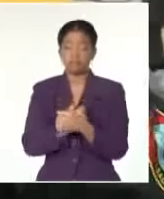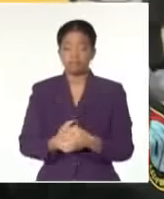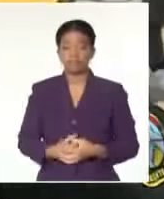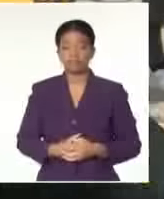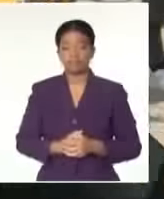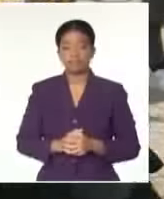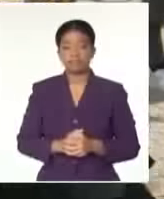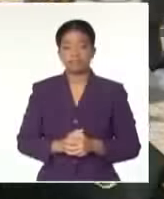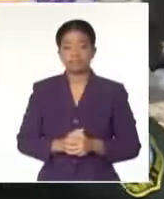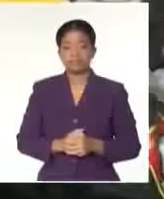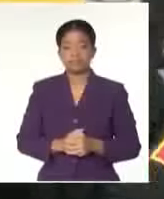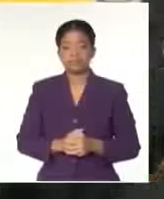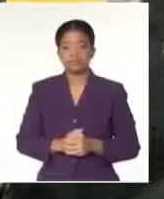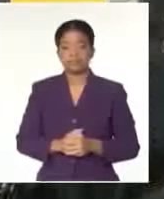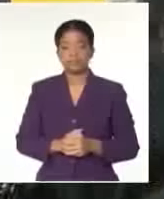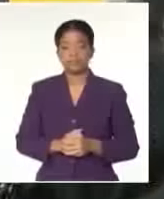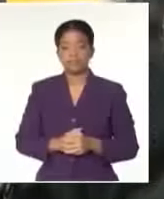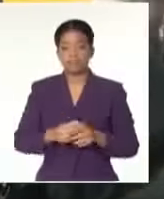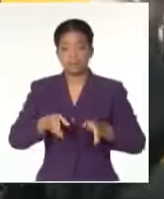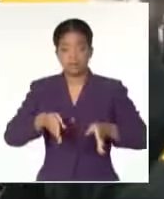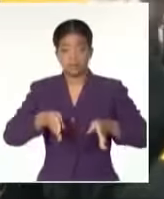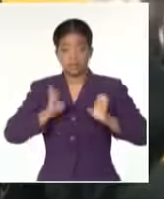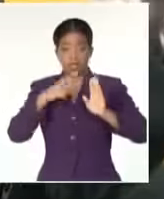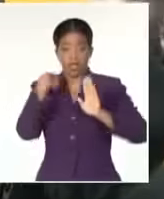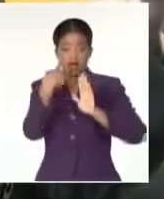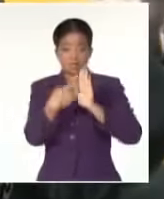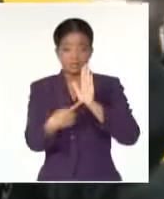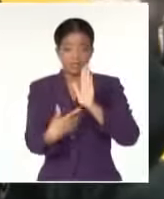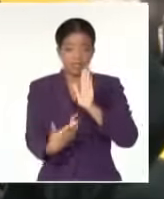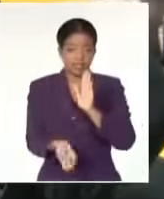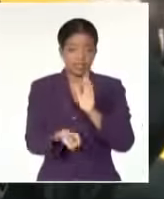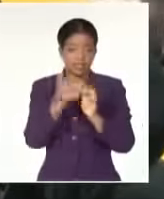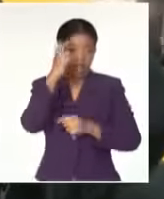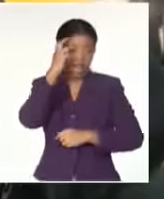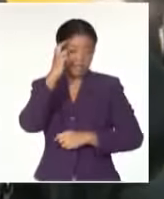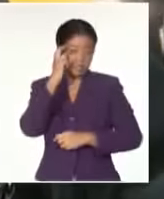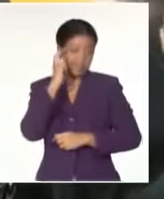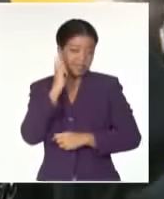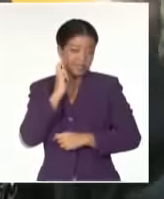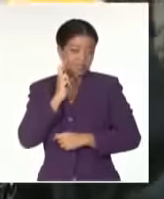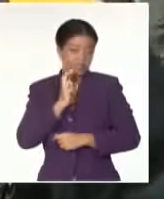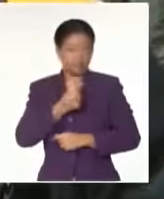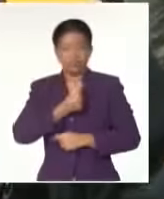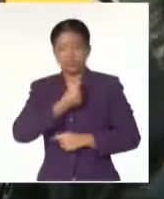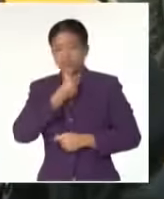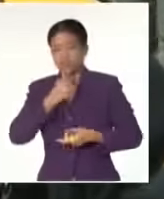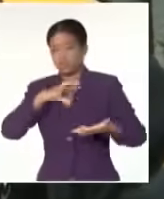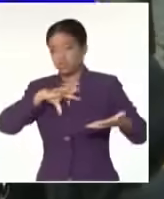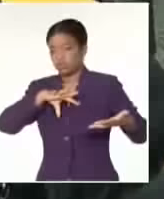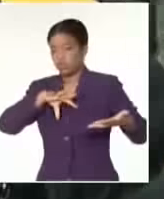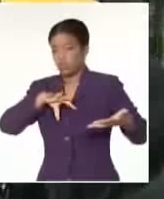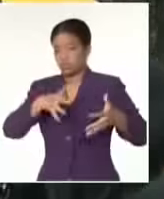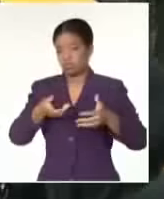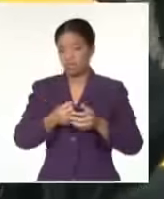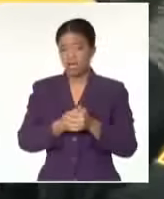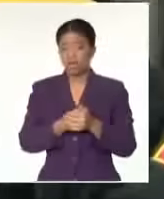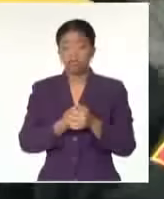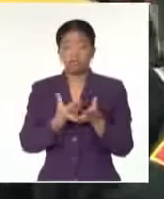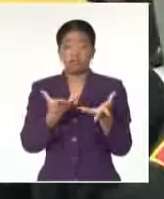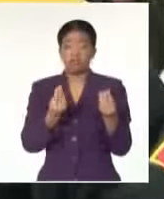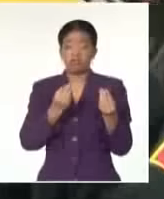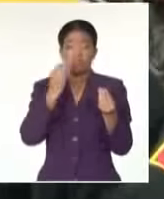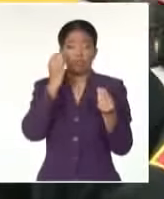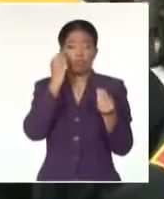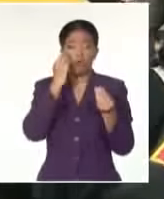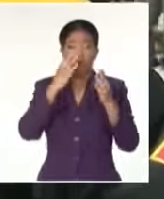una edificación con unas características muy complejas. Hay mucha acumulación de escombros debido al tipo de